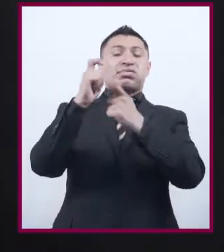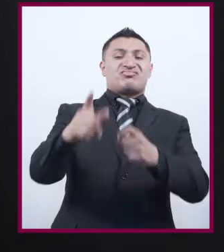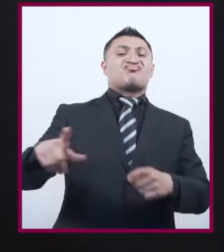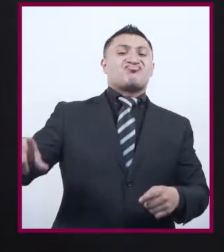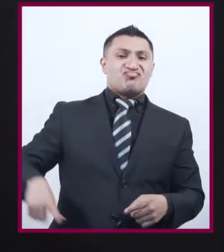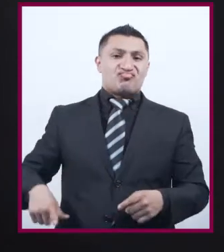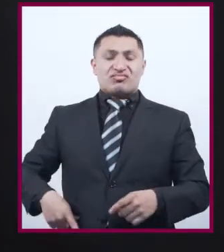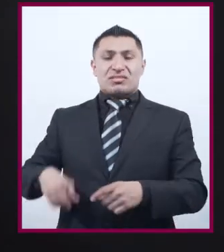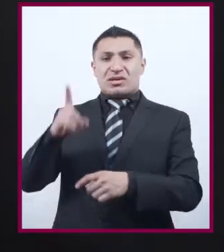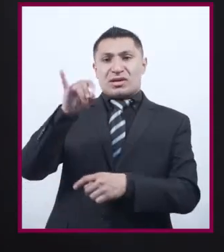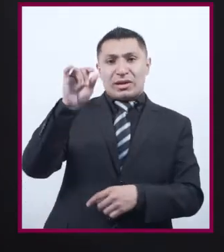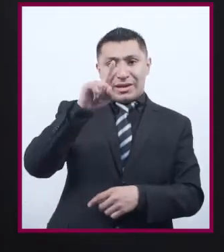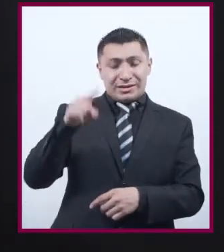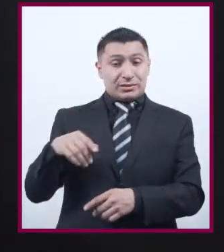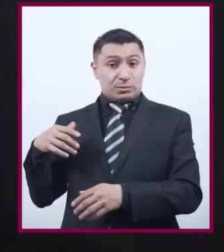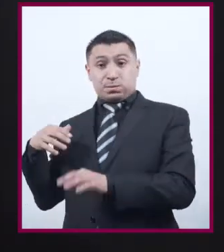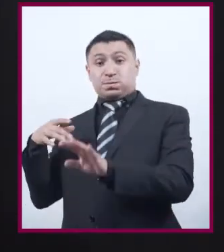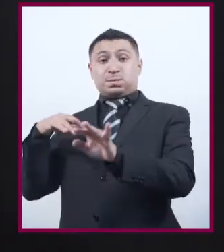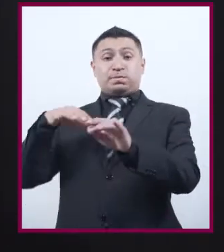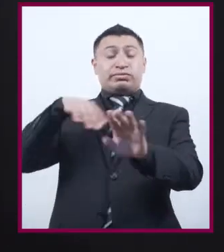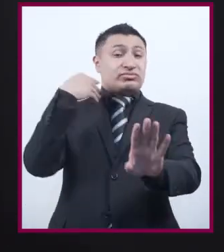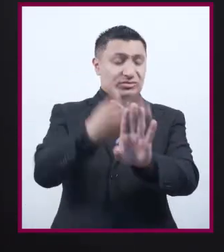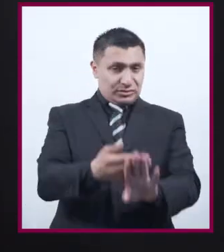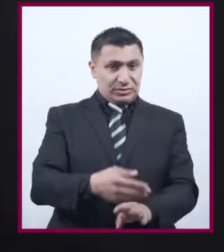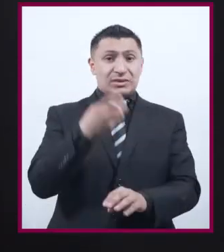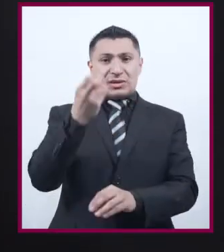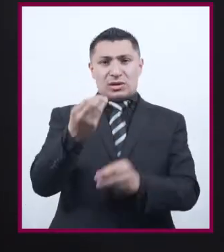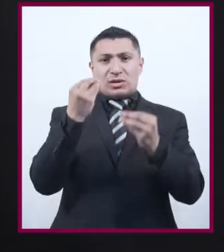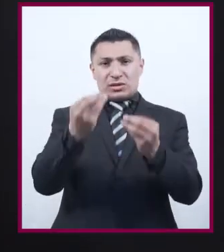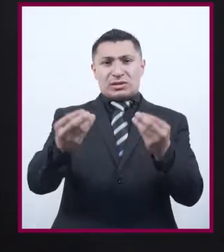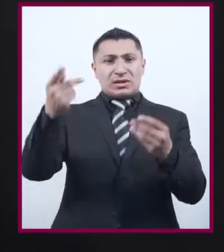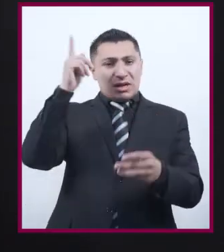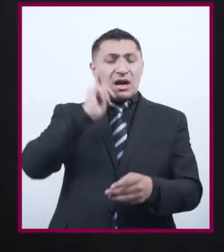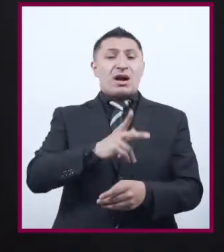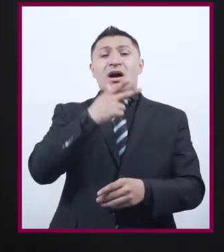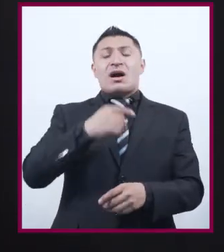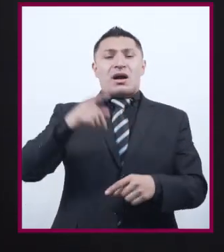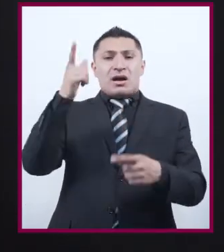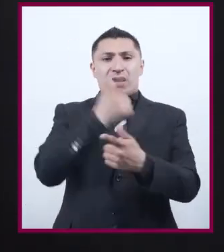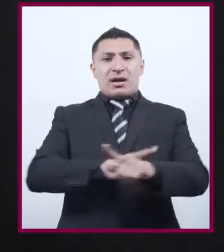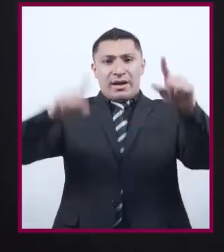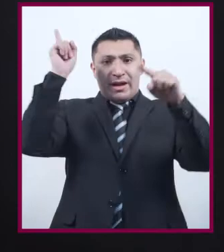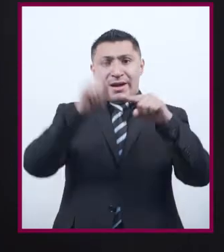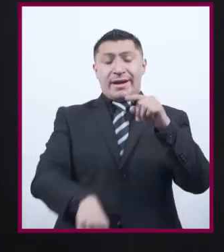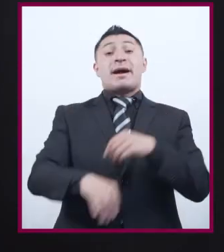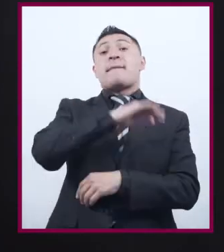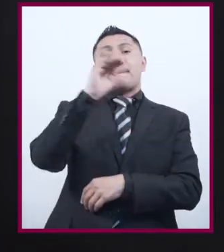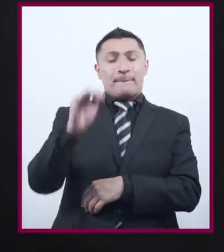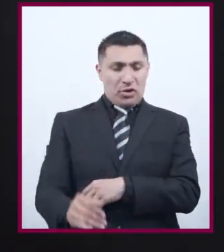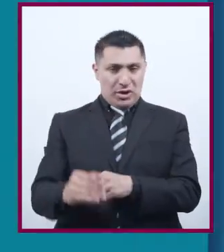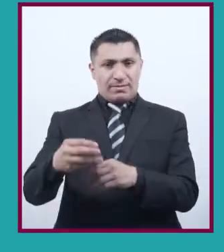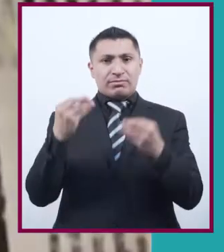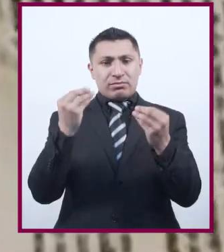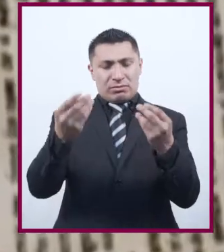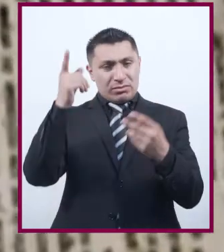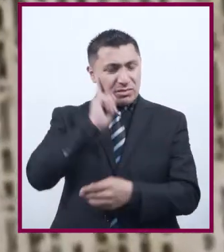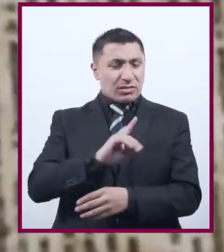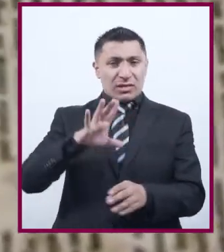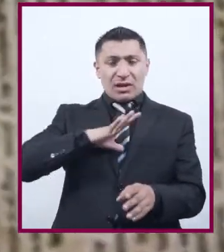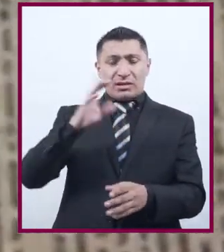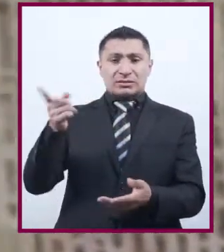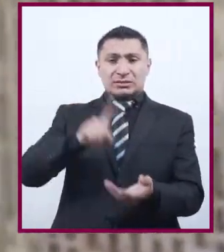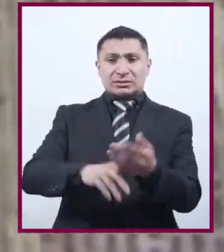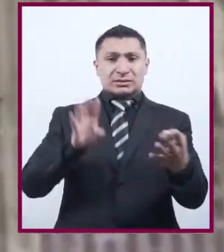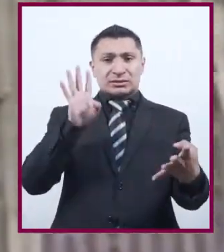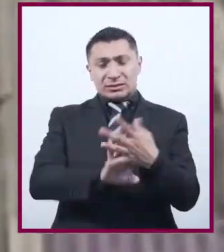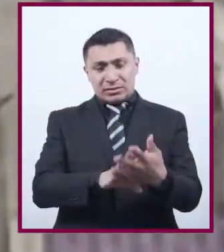y asediada por el régimen porfirista. Por ello, muchas mujeres y hombres perdieron la libertad e incluso la vida. Entre las